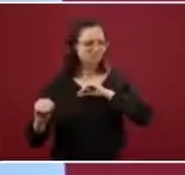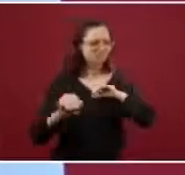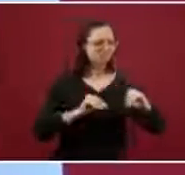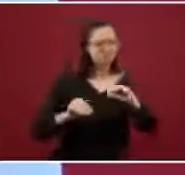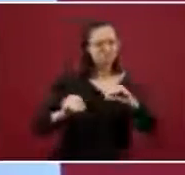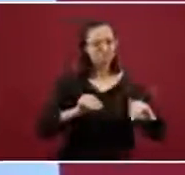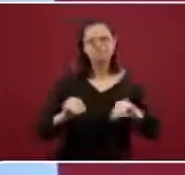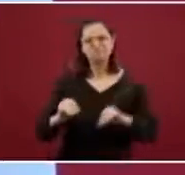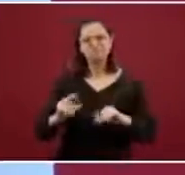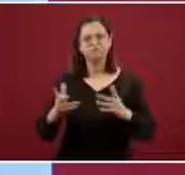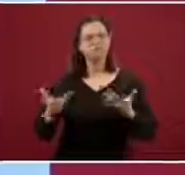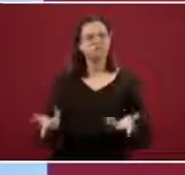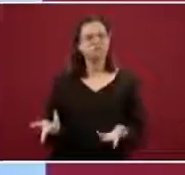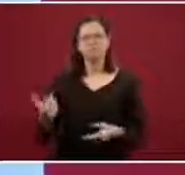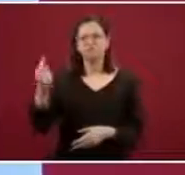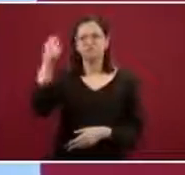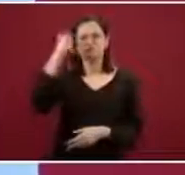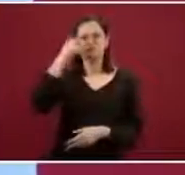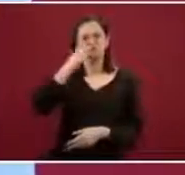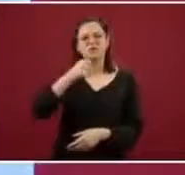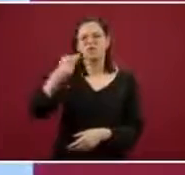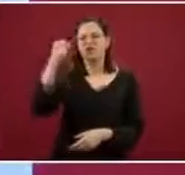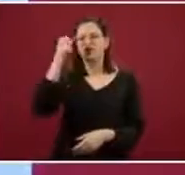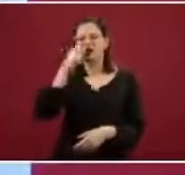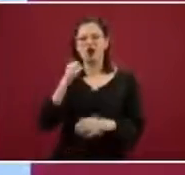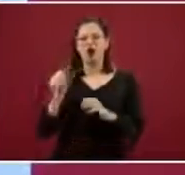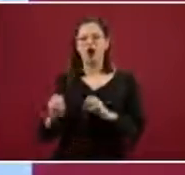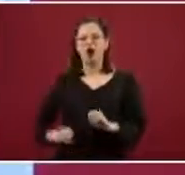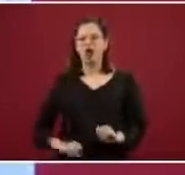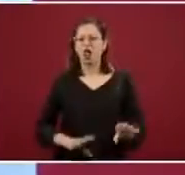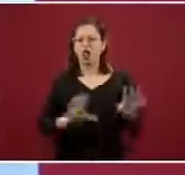y siempre ha estado en el olvido, en la marginación.